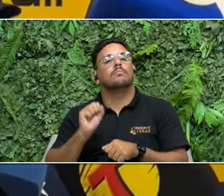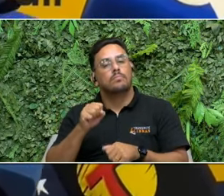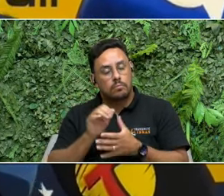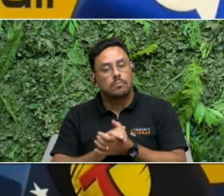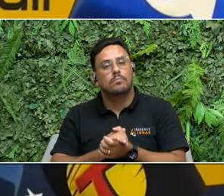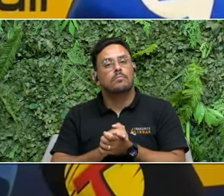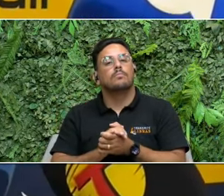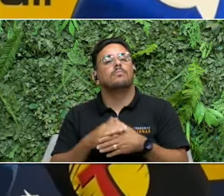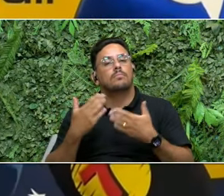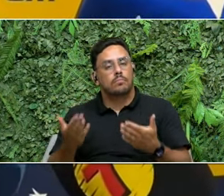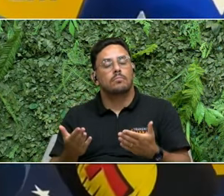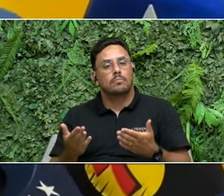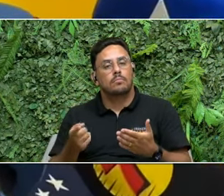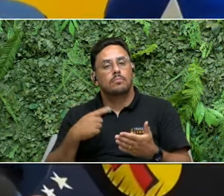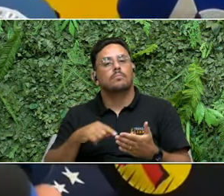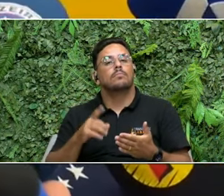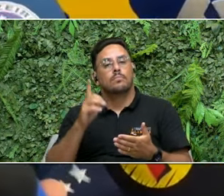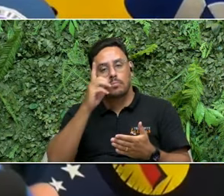sol